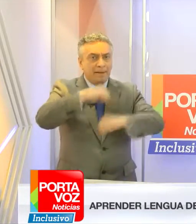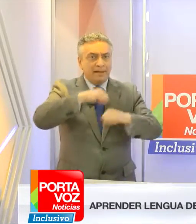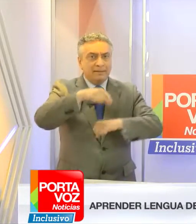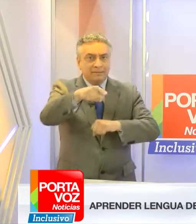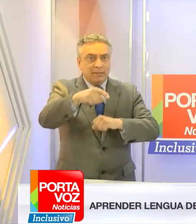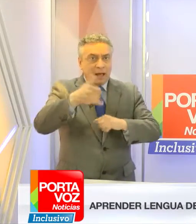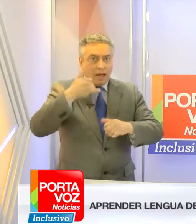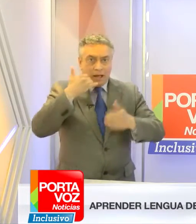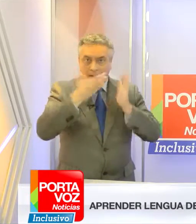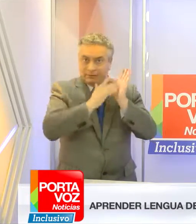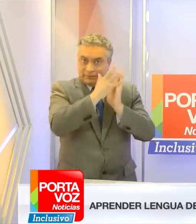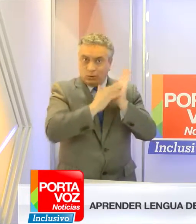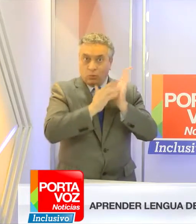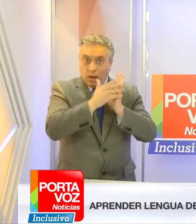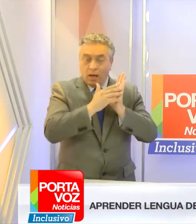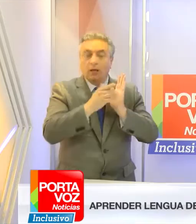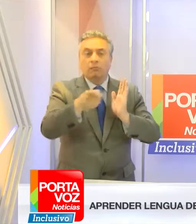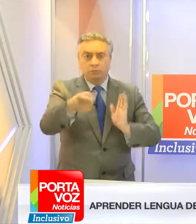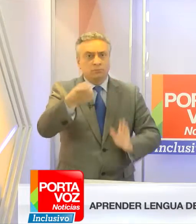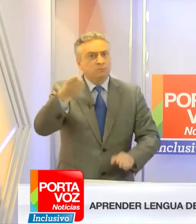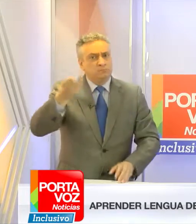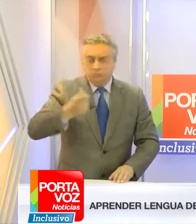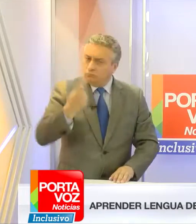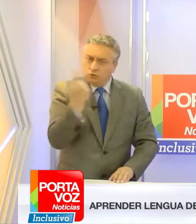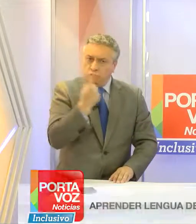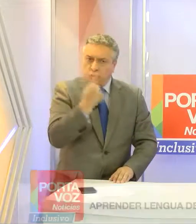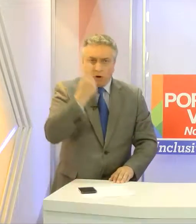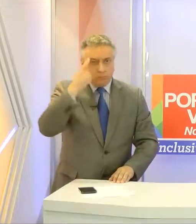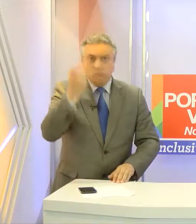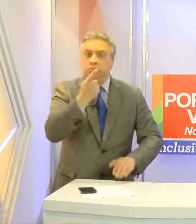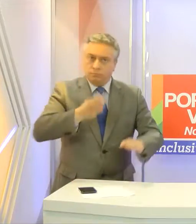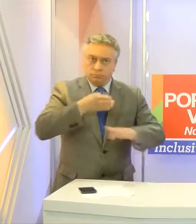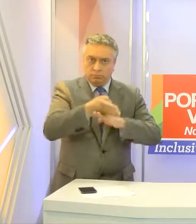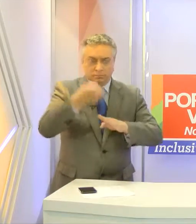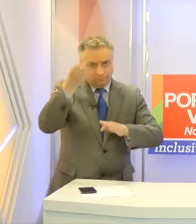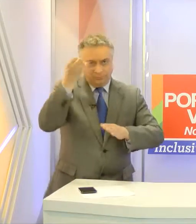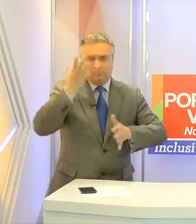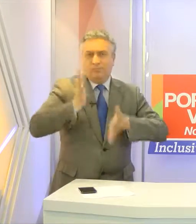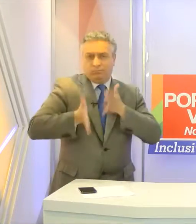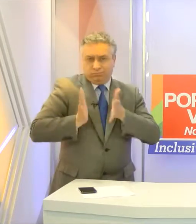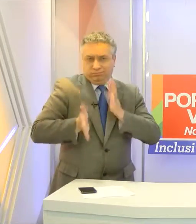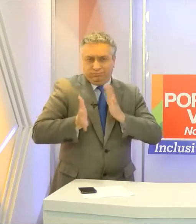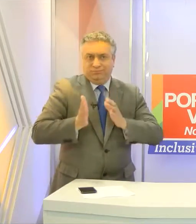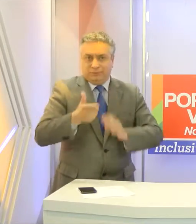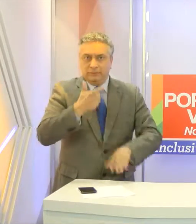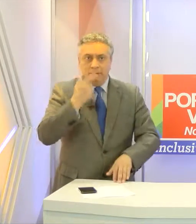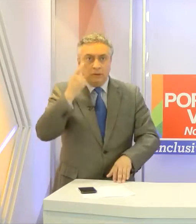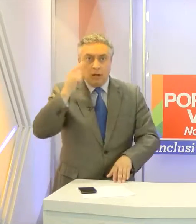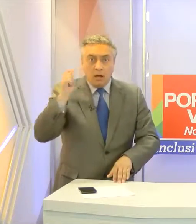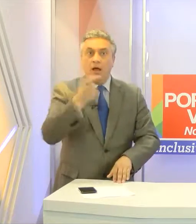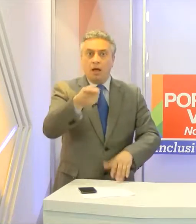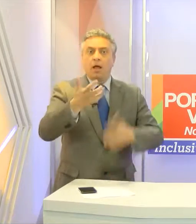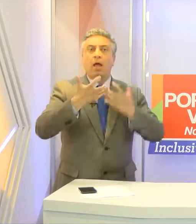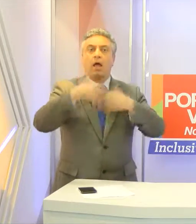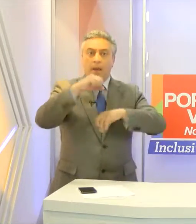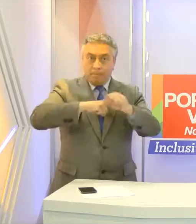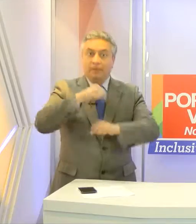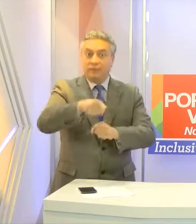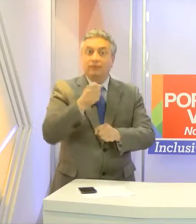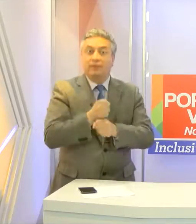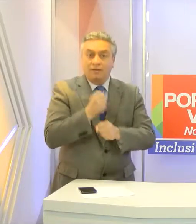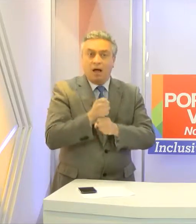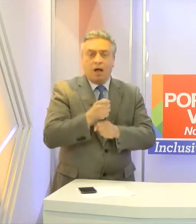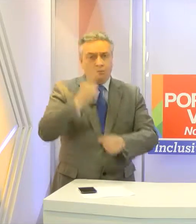al respecto y aprendió, por su propia cuenta, la lengua de señas, una iniciativa que gatilló que la empresa en que